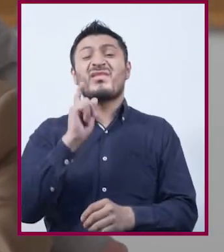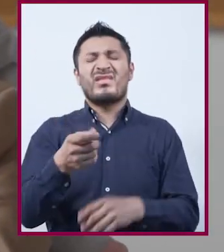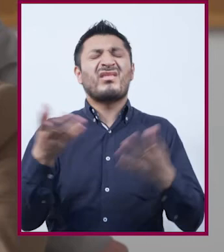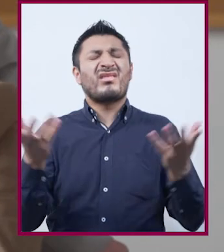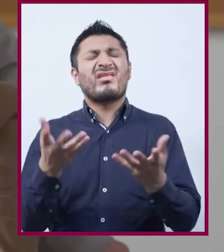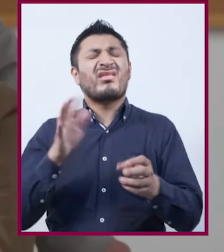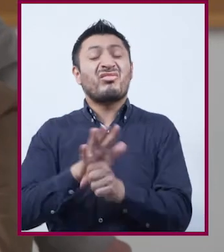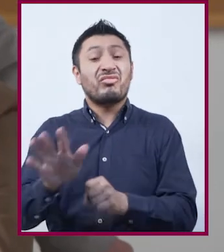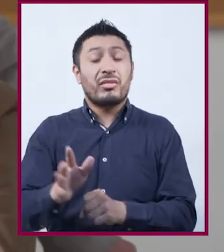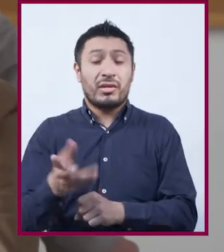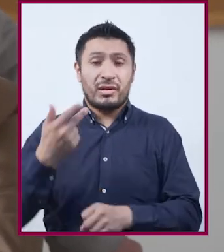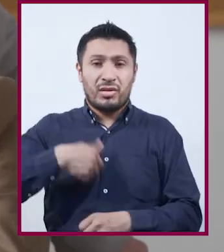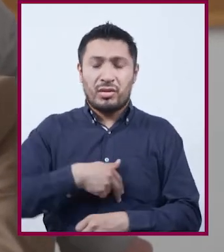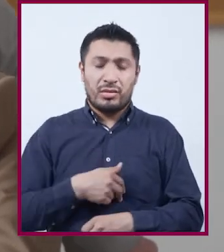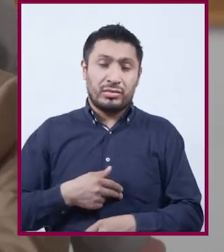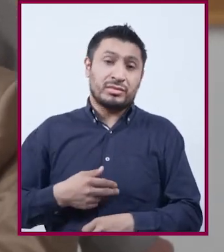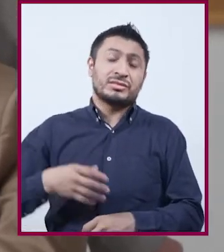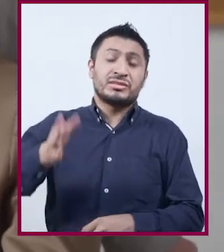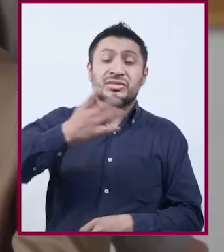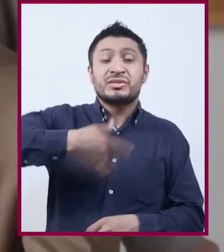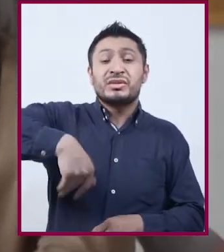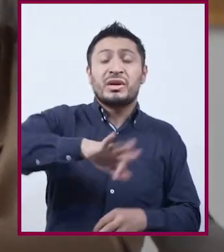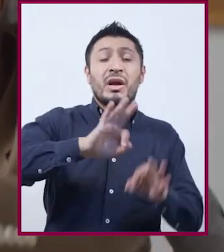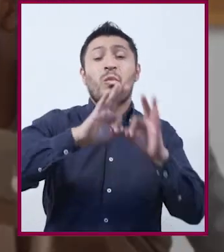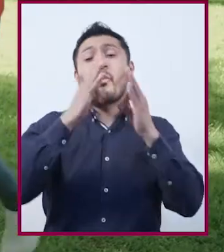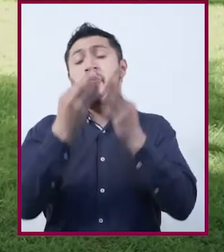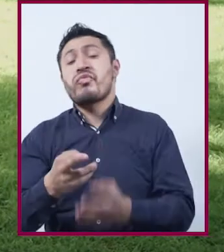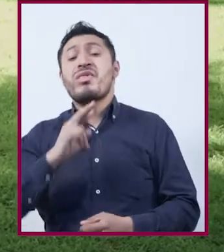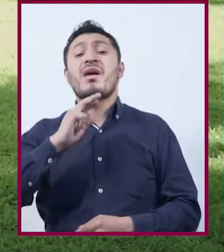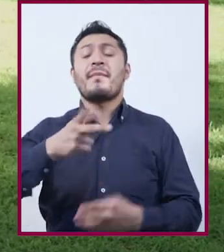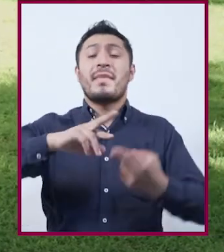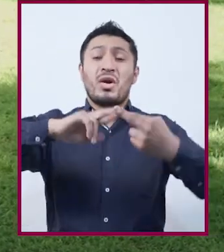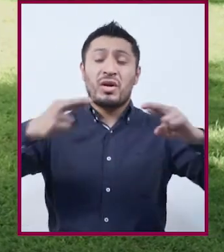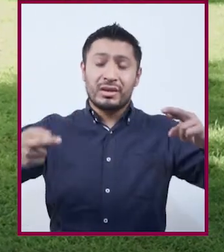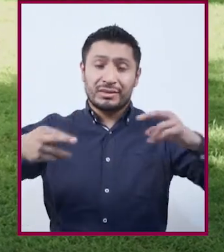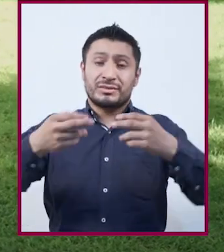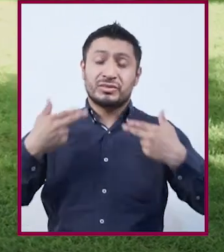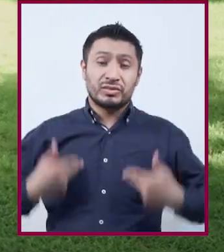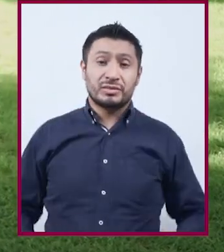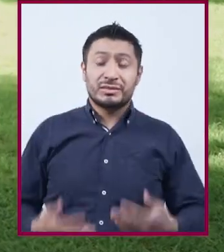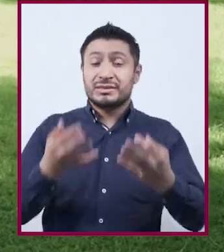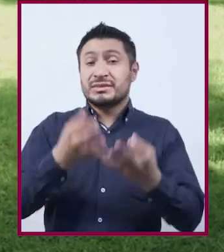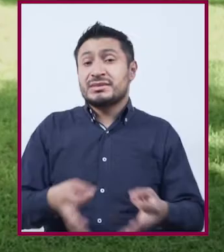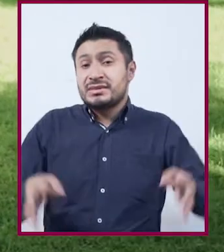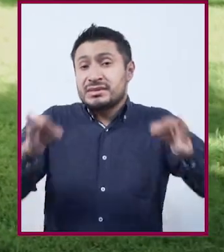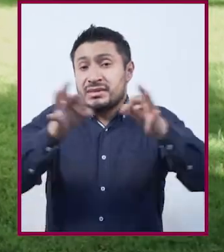individual, lo que podemos hacer es reducir nuestra infelicidad buscando la forma de establecer